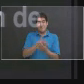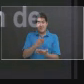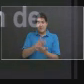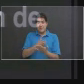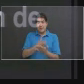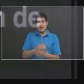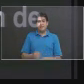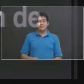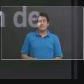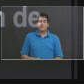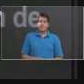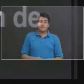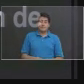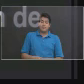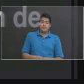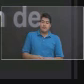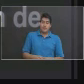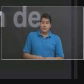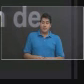eso, hermano!